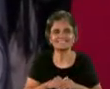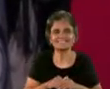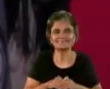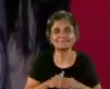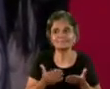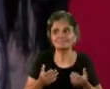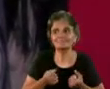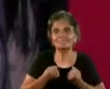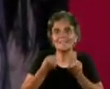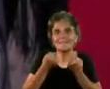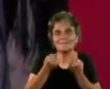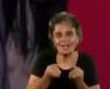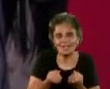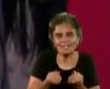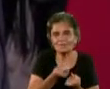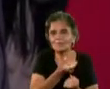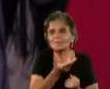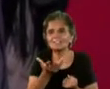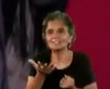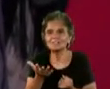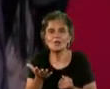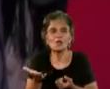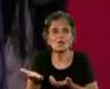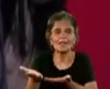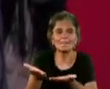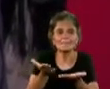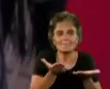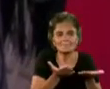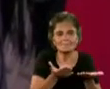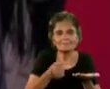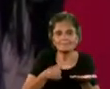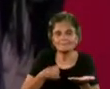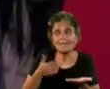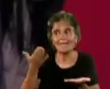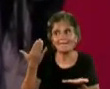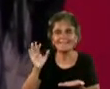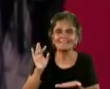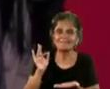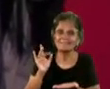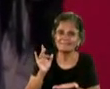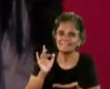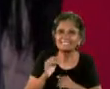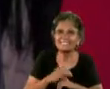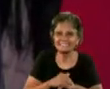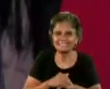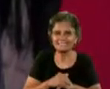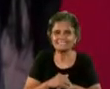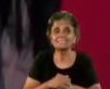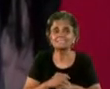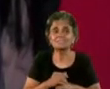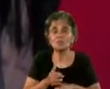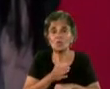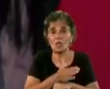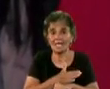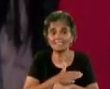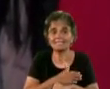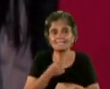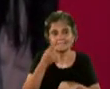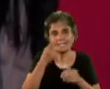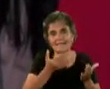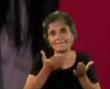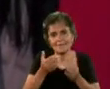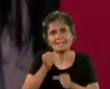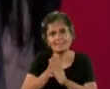Bueno, tratar de, qué sé yo, se llegara al público me costaba un poquito. Igual ya había trabajado anteriormente en ferias